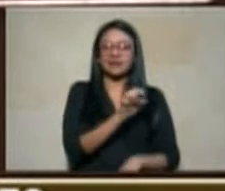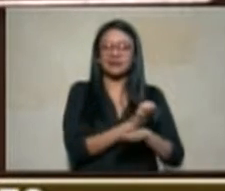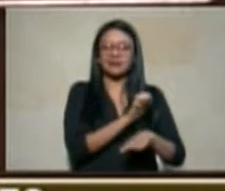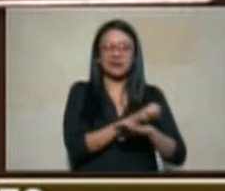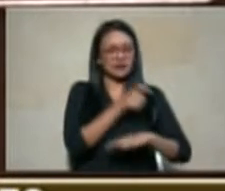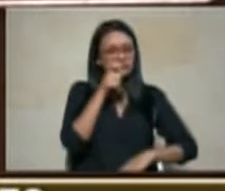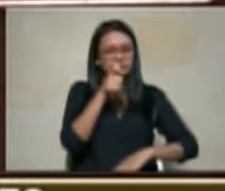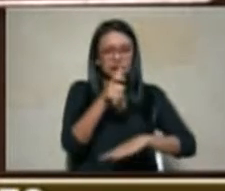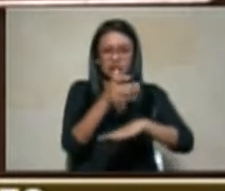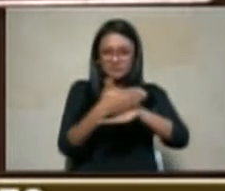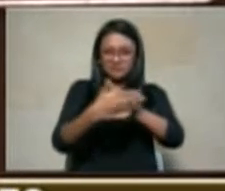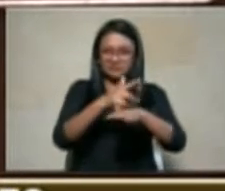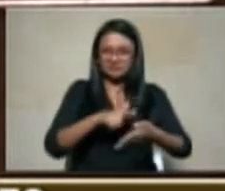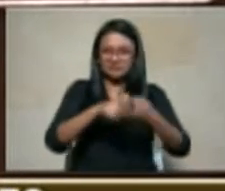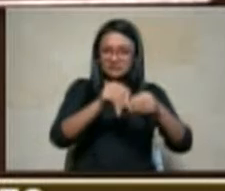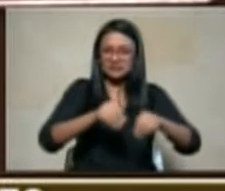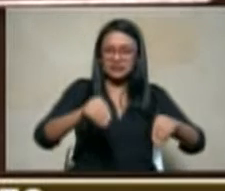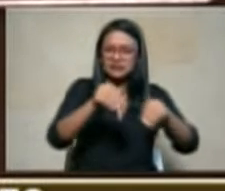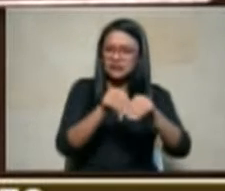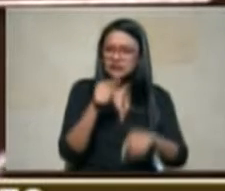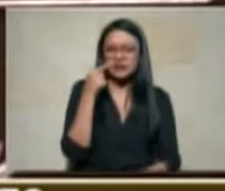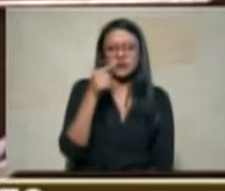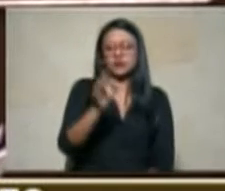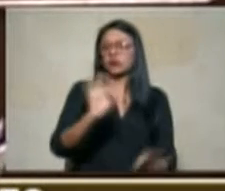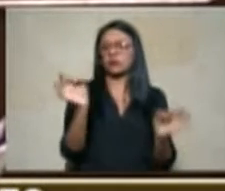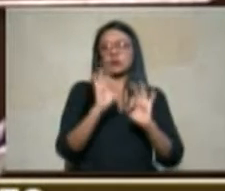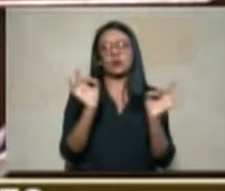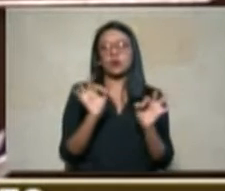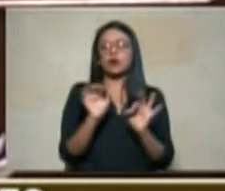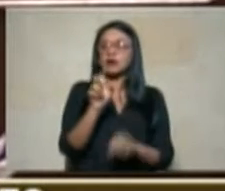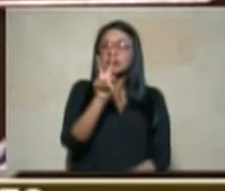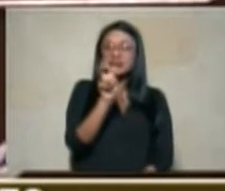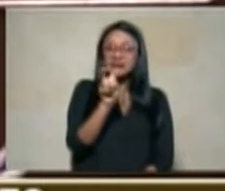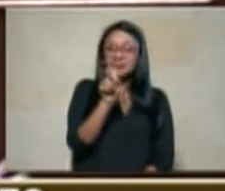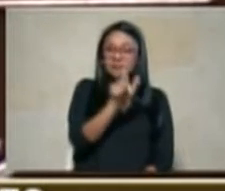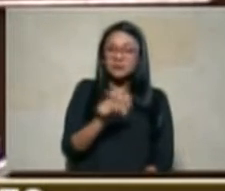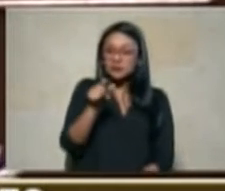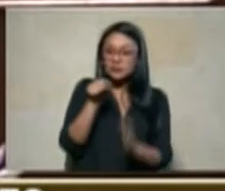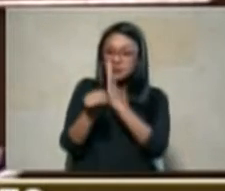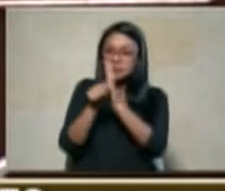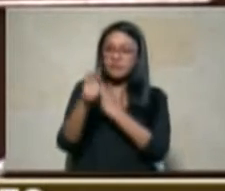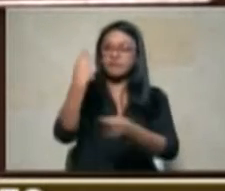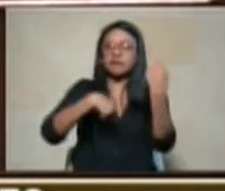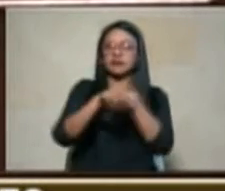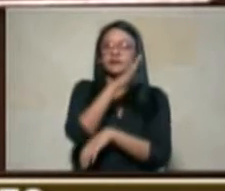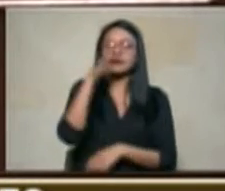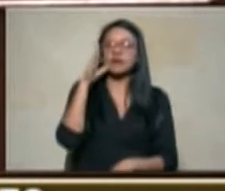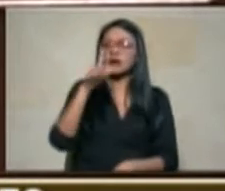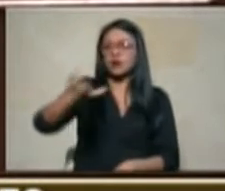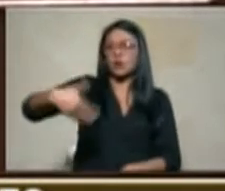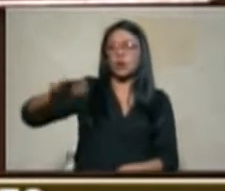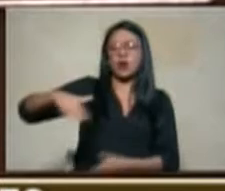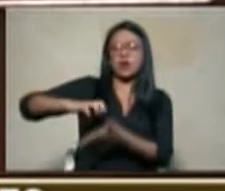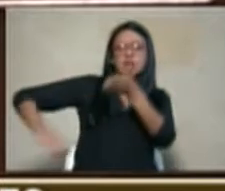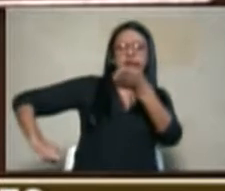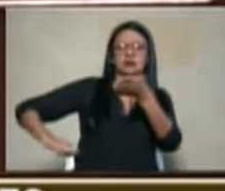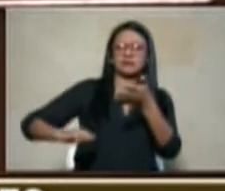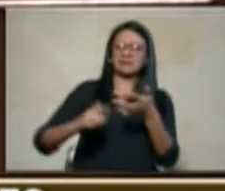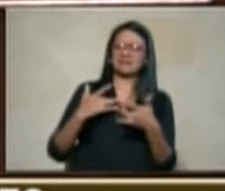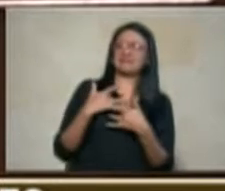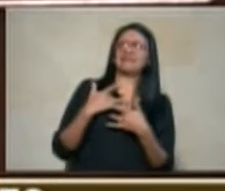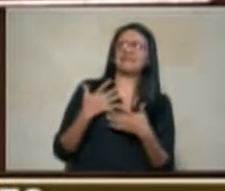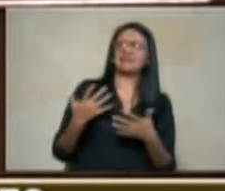predio porque dice que no hay nexo causal entre los 7 trabajadores muertos y la venta de la finca. Para mí eso es inadmisible. No sé